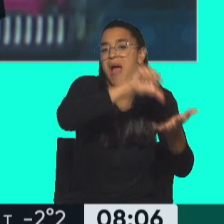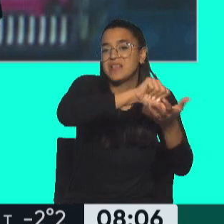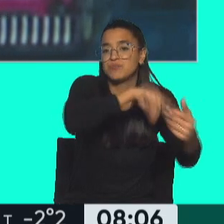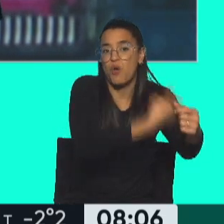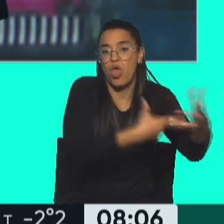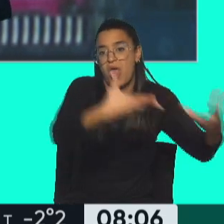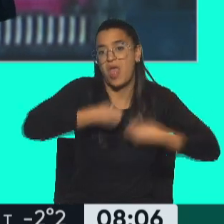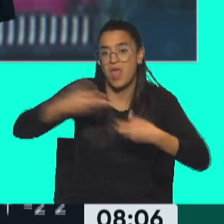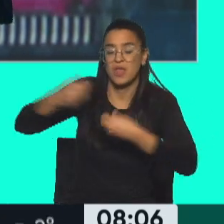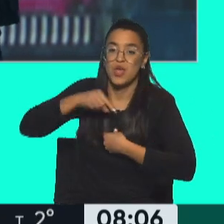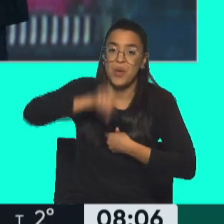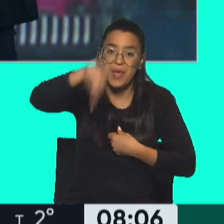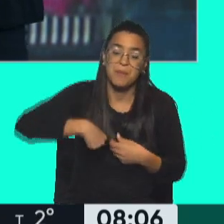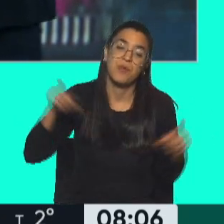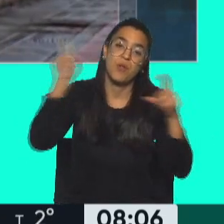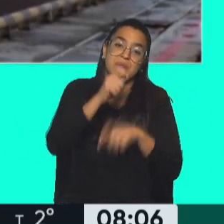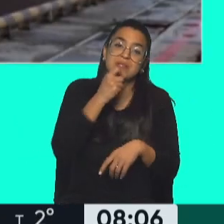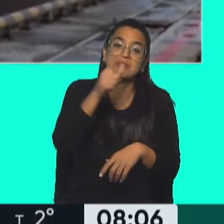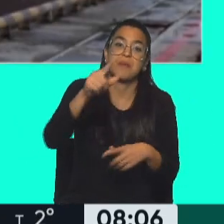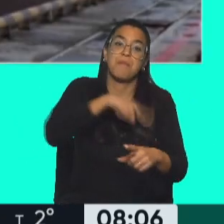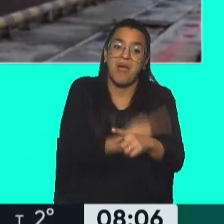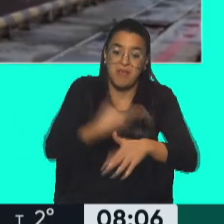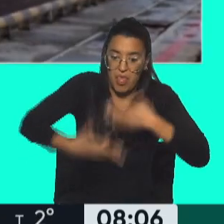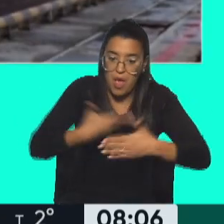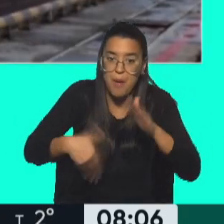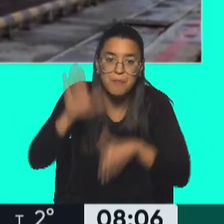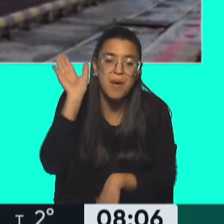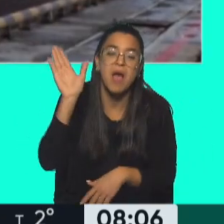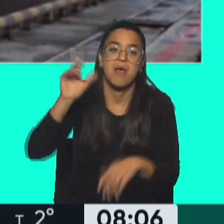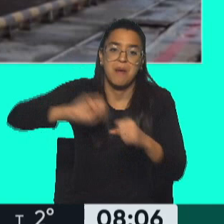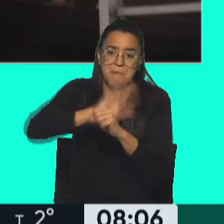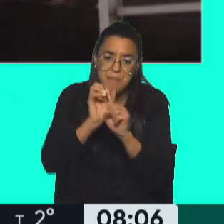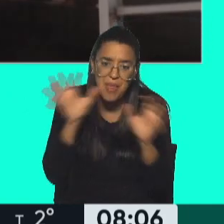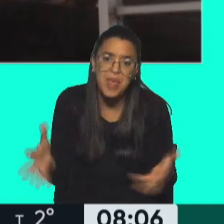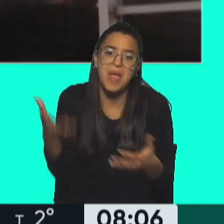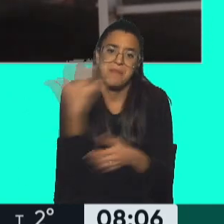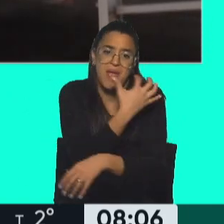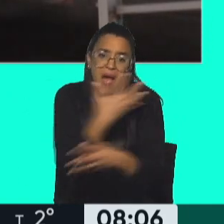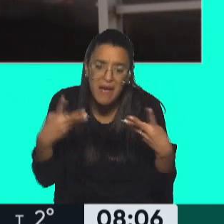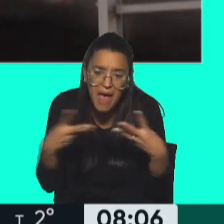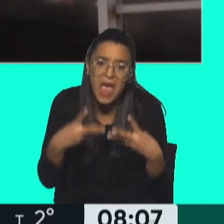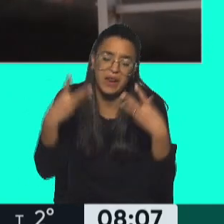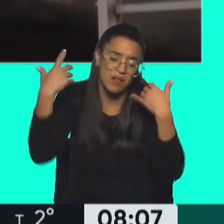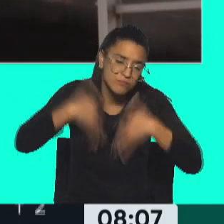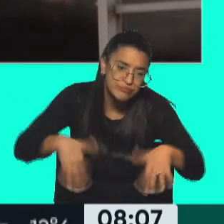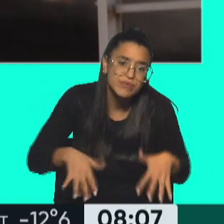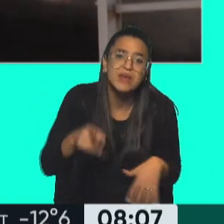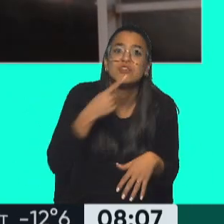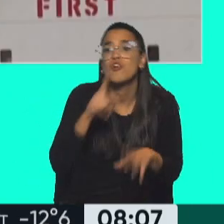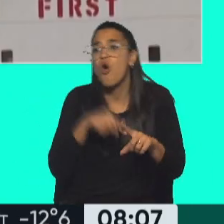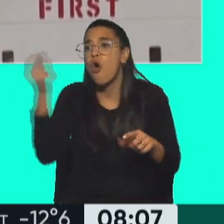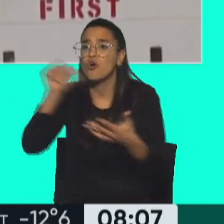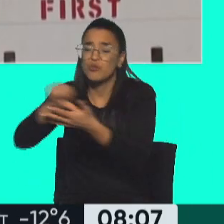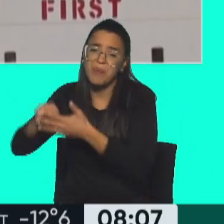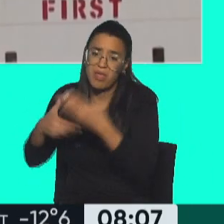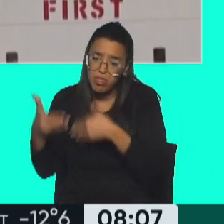también crea un problema, ¿no? Claro, si a los países más desarrollados los afectó la pandemia y la guerra, imaginemos a los países menos